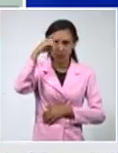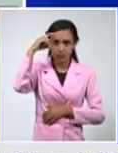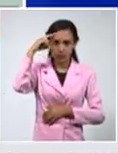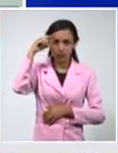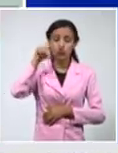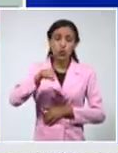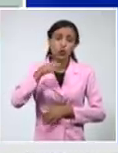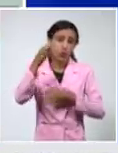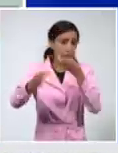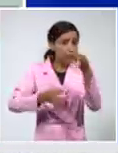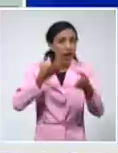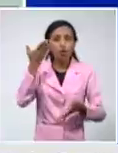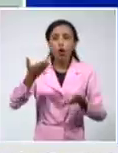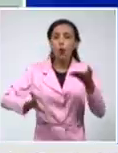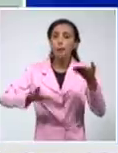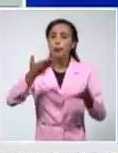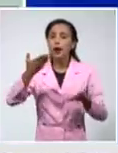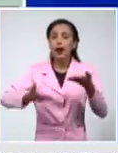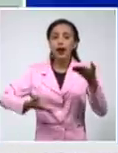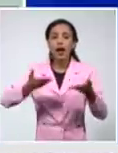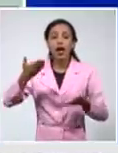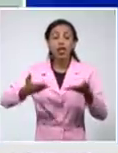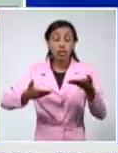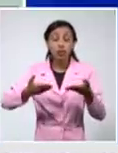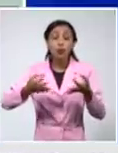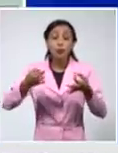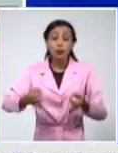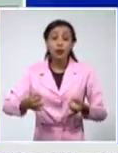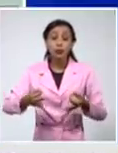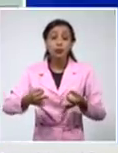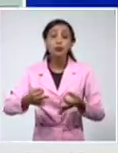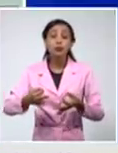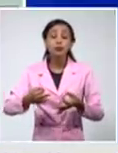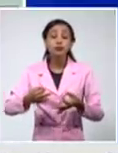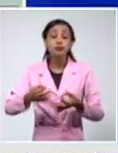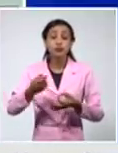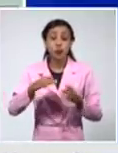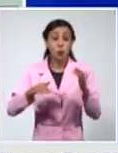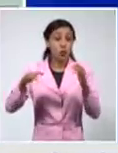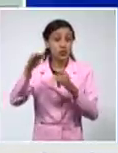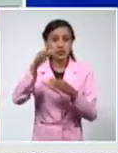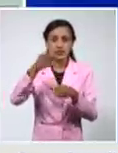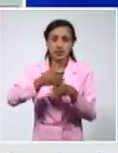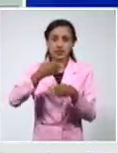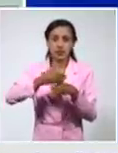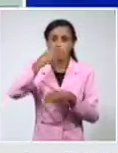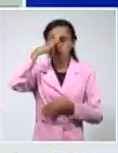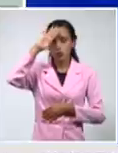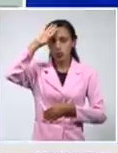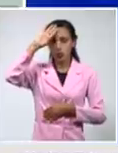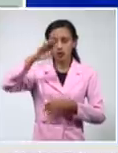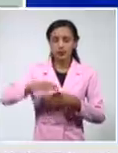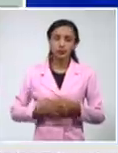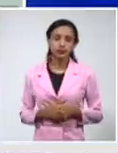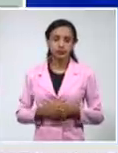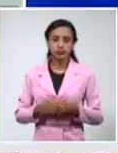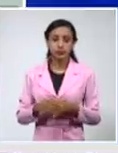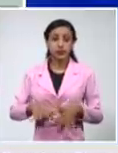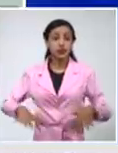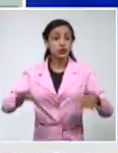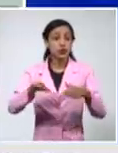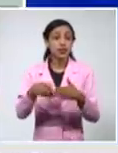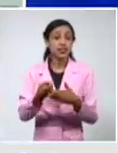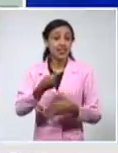comparación con el comportamiento, por encima de Santiago, el comportamiento del día de ayer. Y